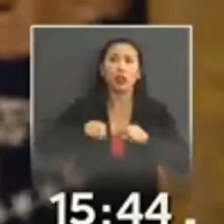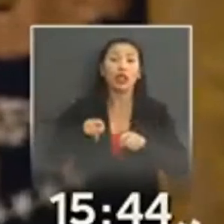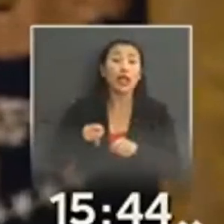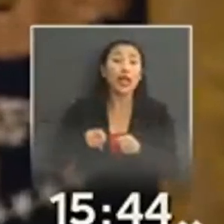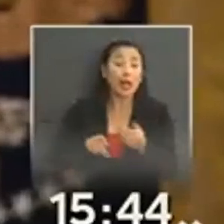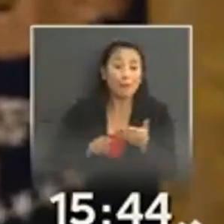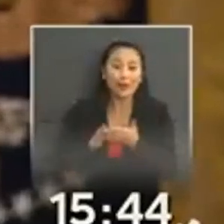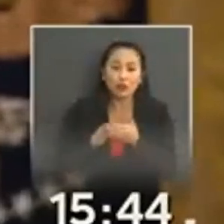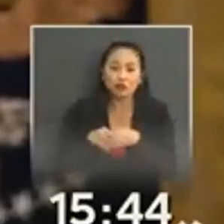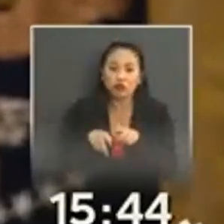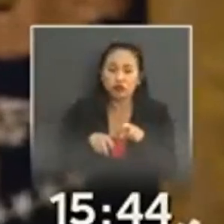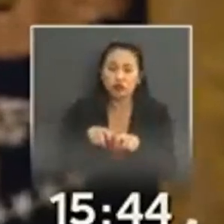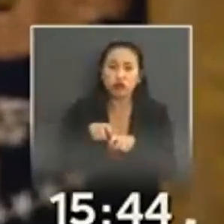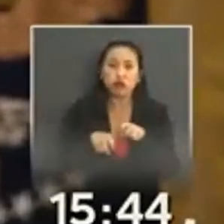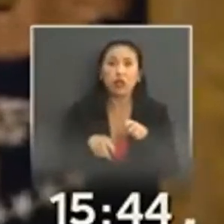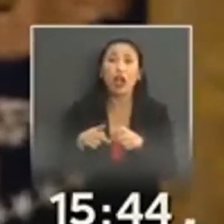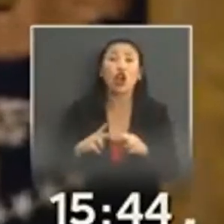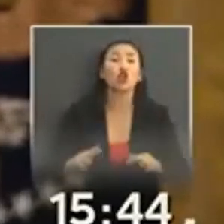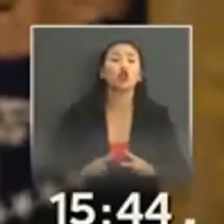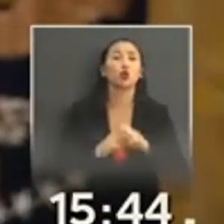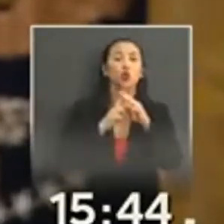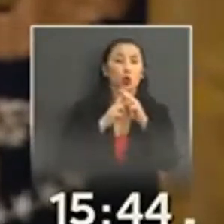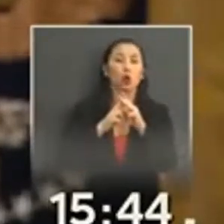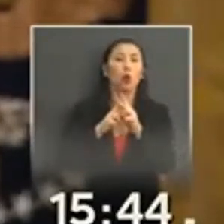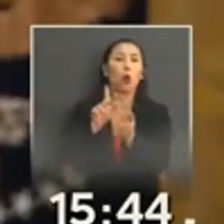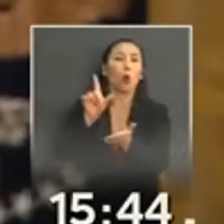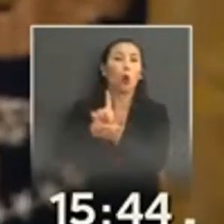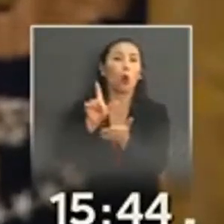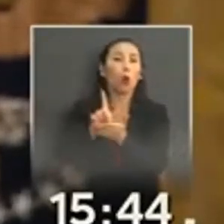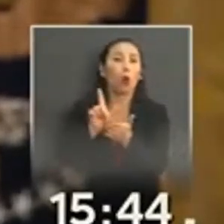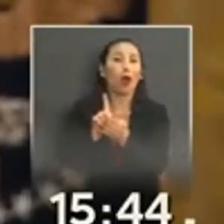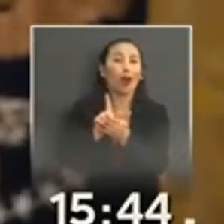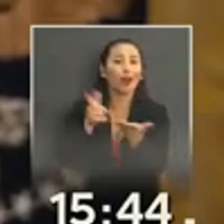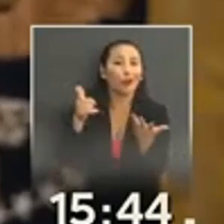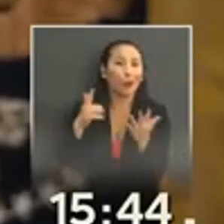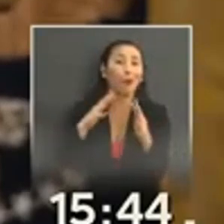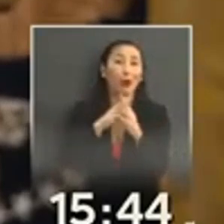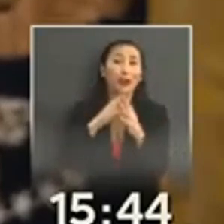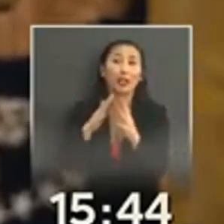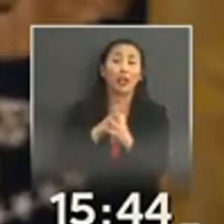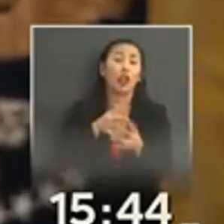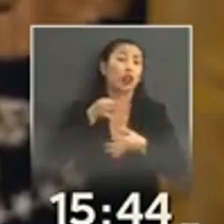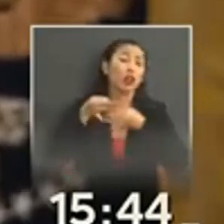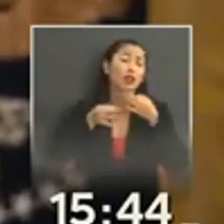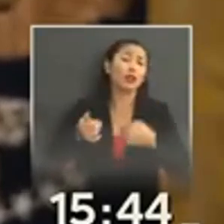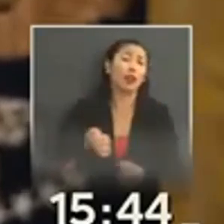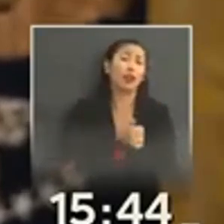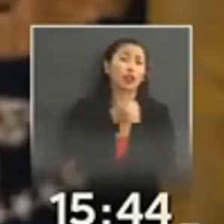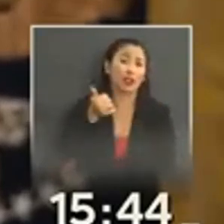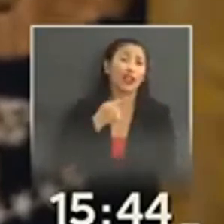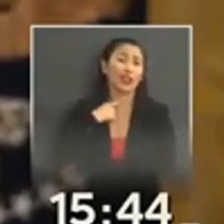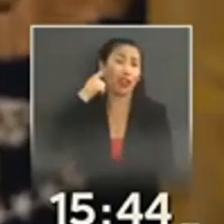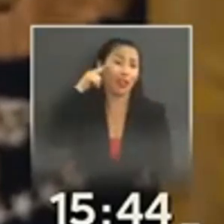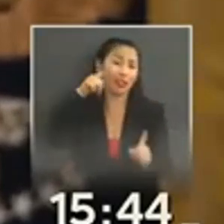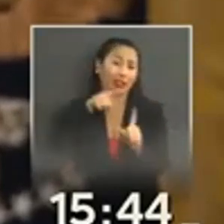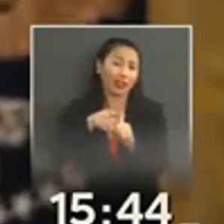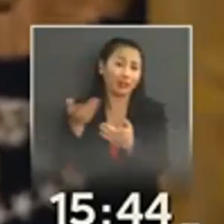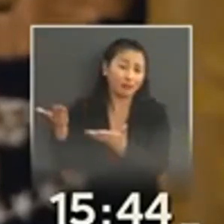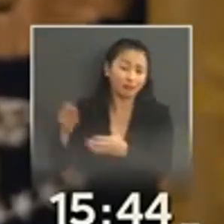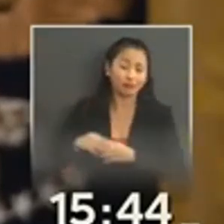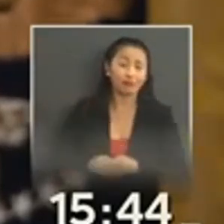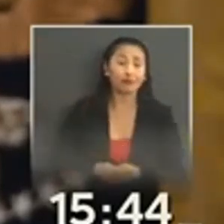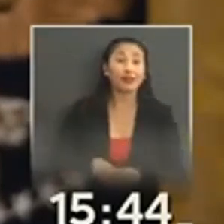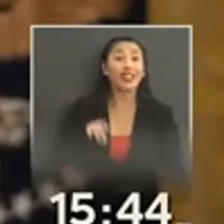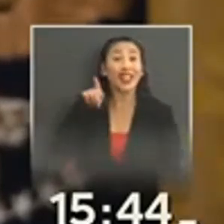una información de última hora, la administración del presidente Joe Biden activó una alerta ante el aumento del narcotráfico y el narcoterrorismo en todo el